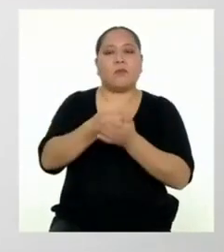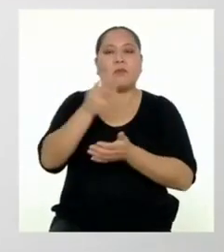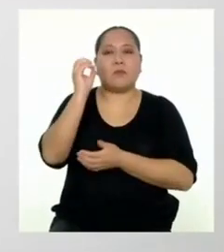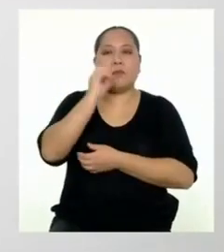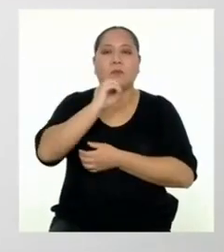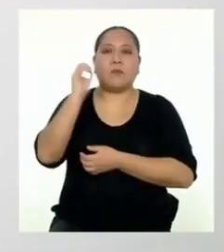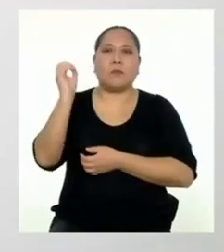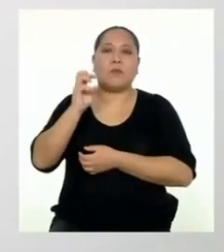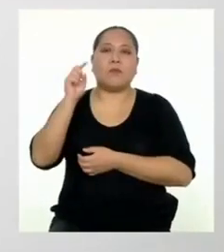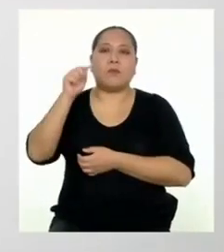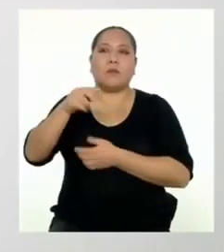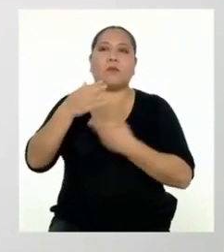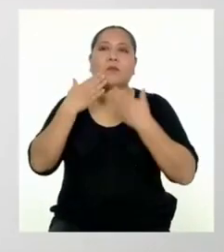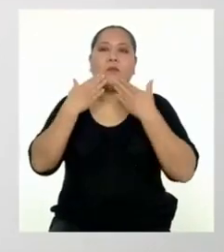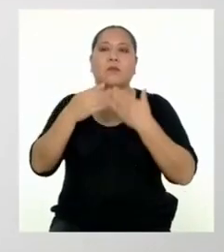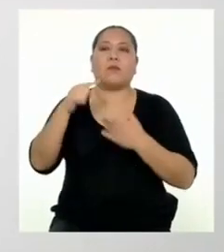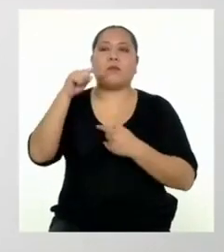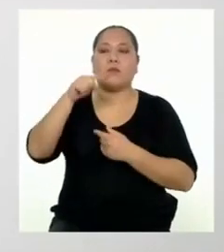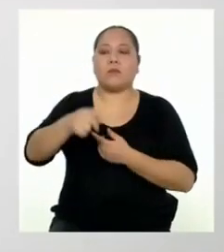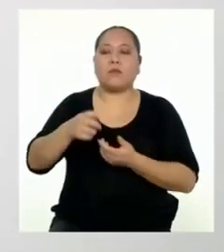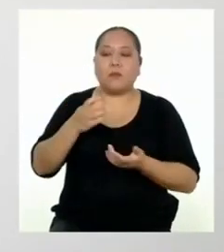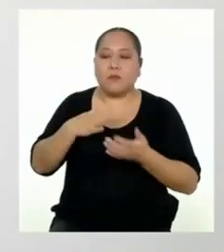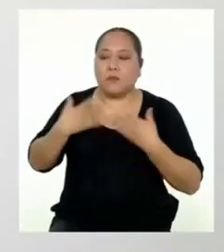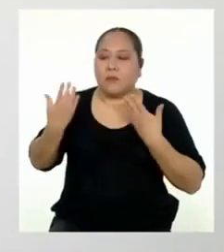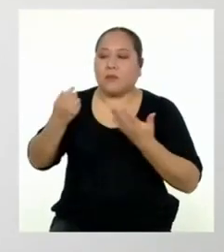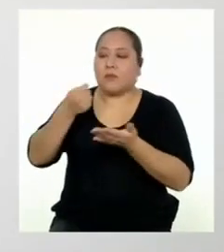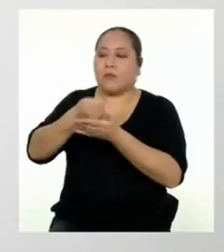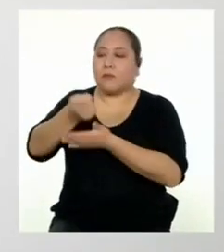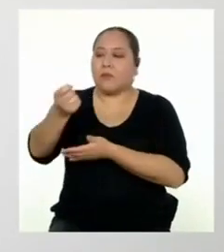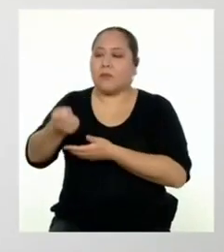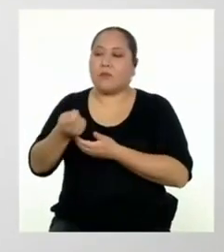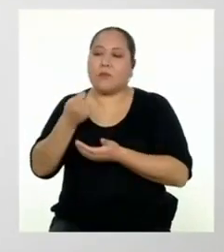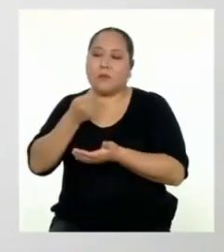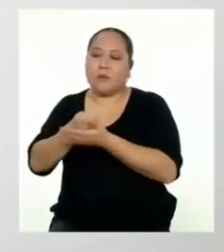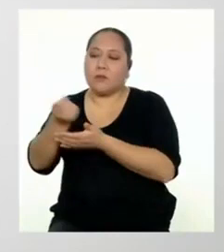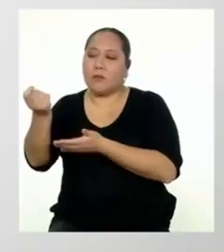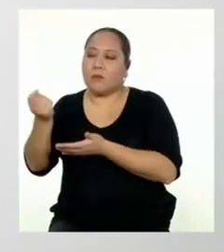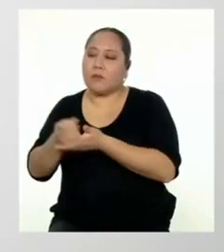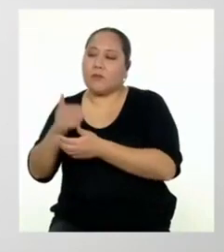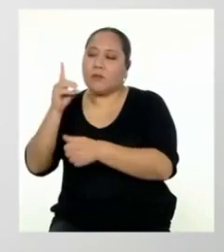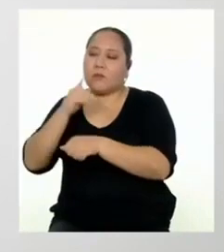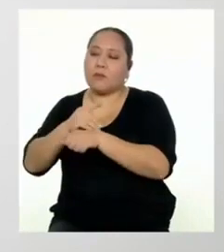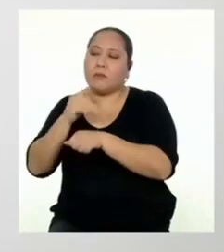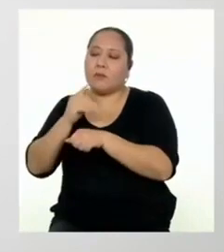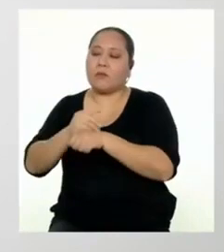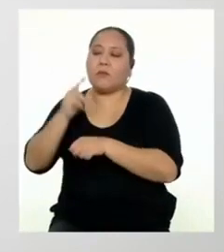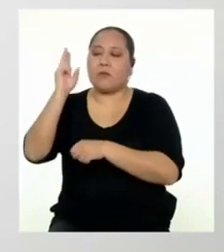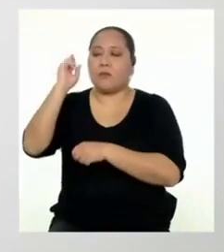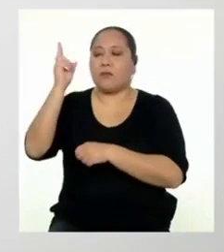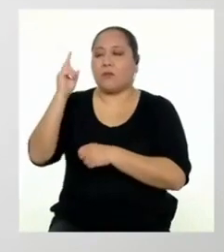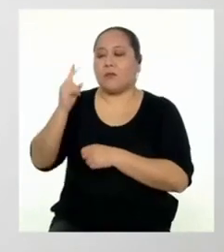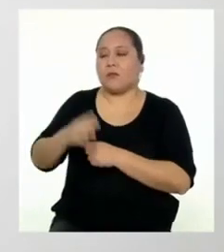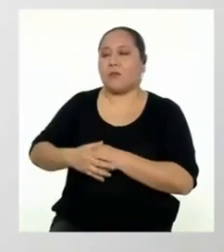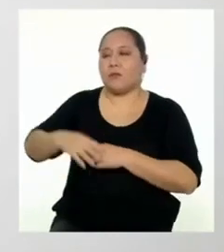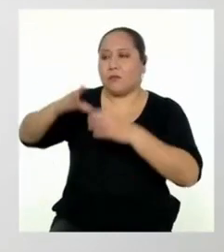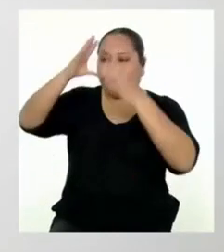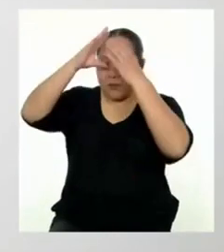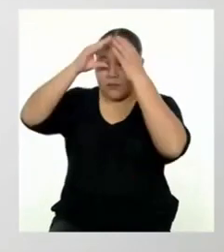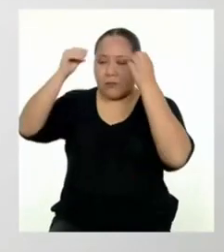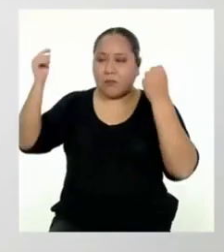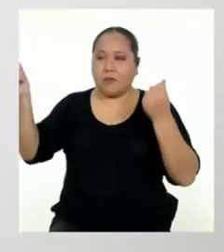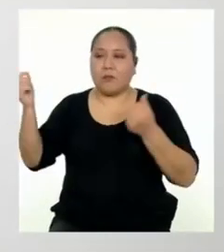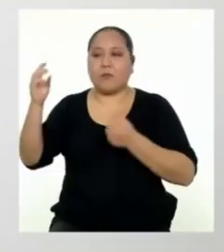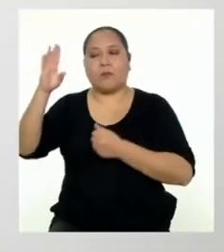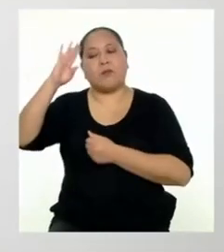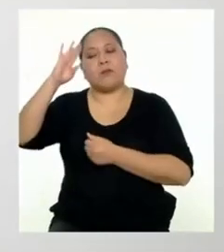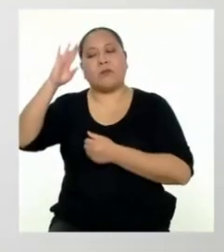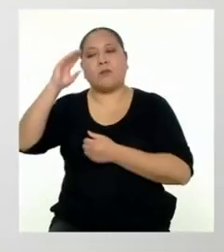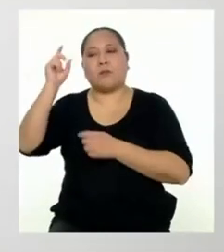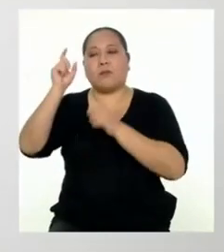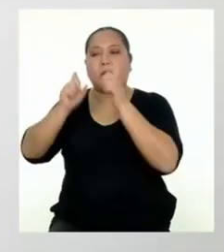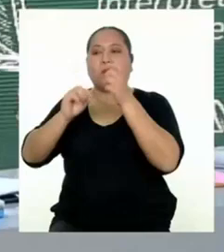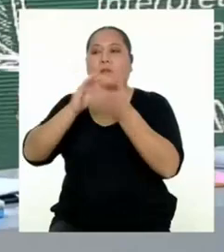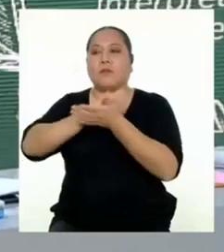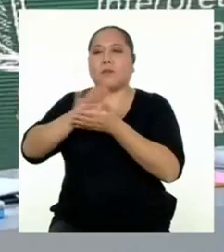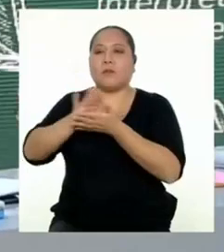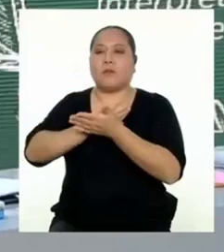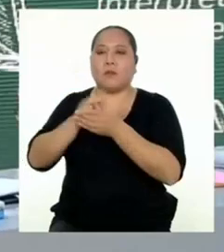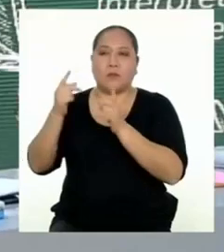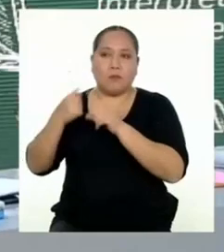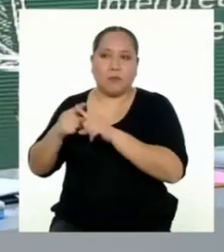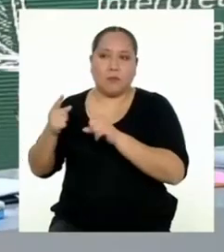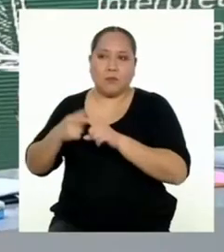impuestos. Gracias a ello se puede contratar los servicios de médicos, profesores, enfermeras, policías, personal de limpieza, entre